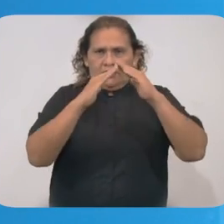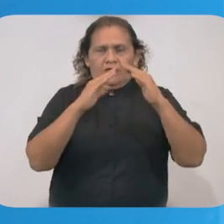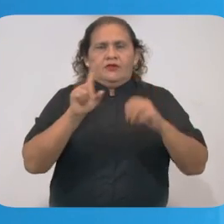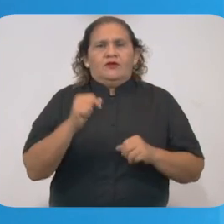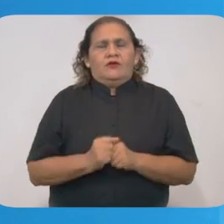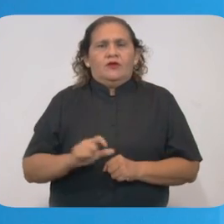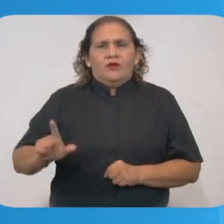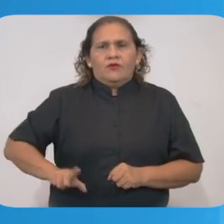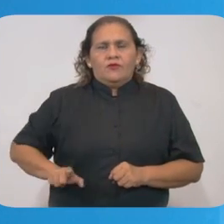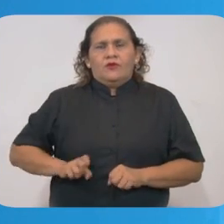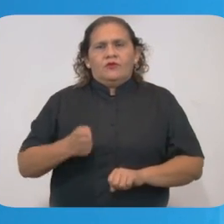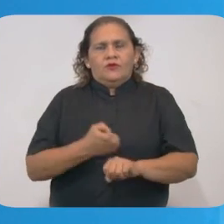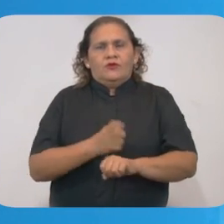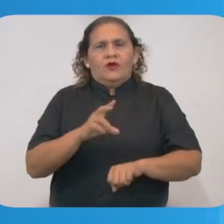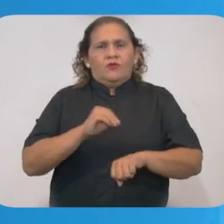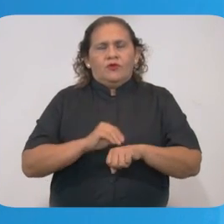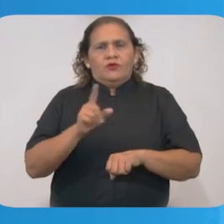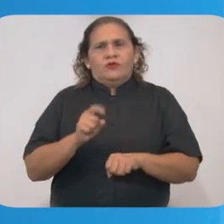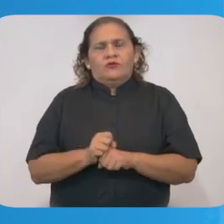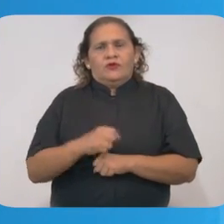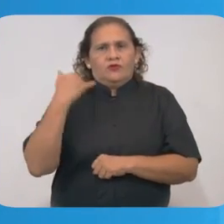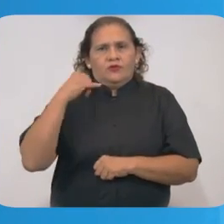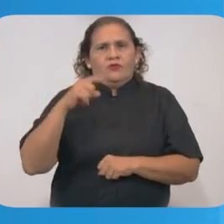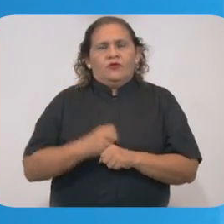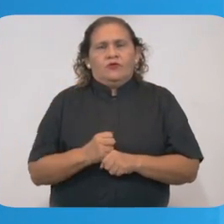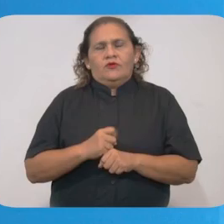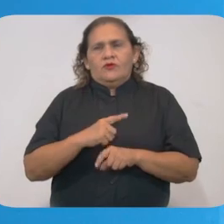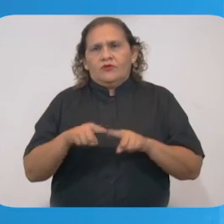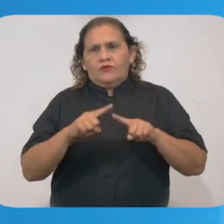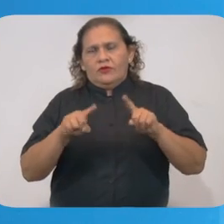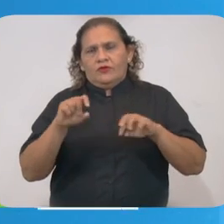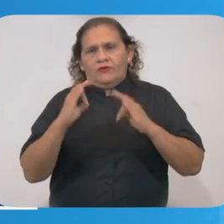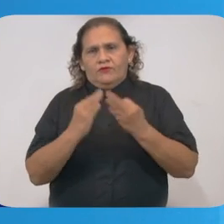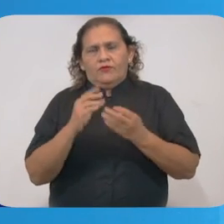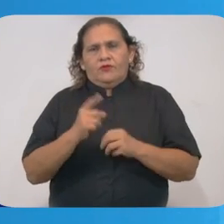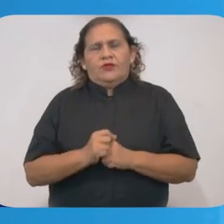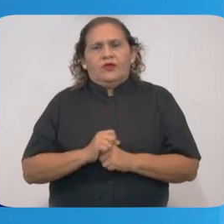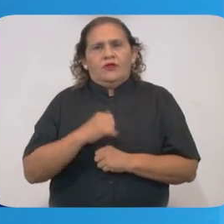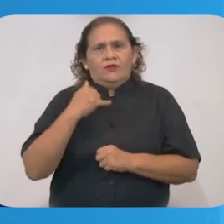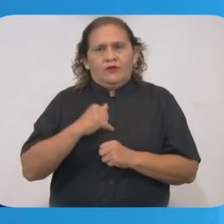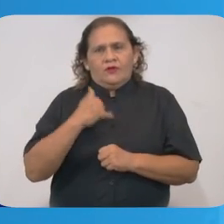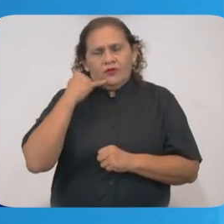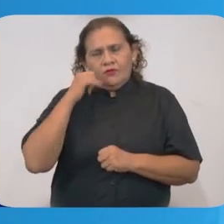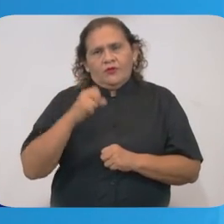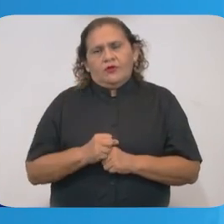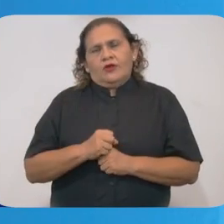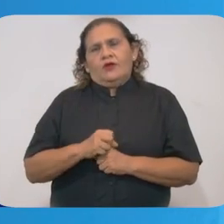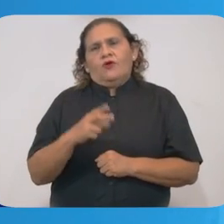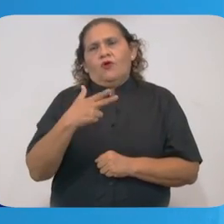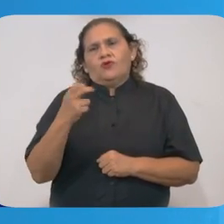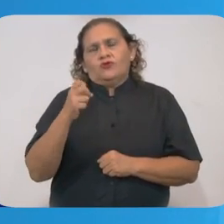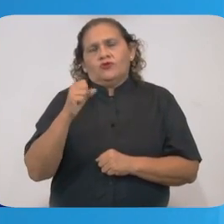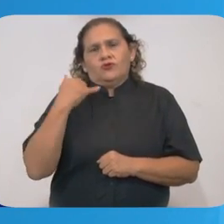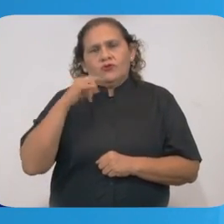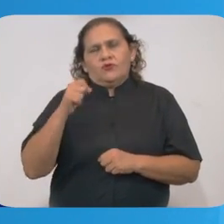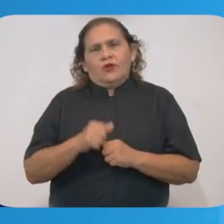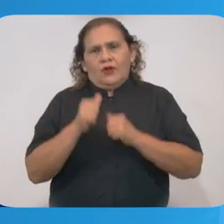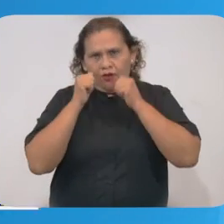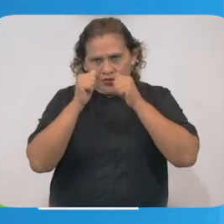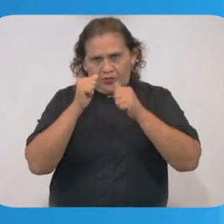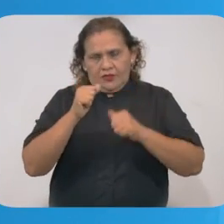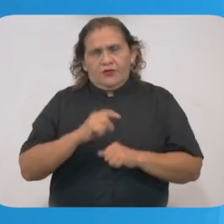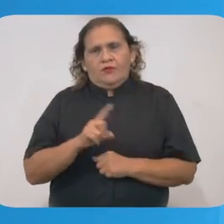El Gobierno del Estado ha puesto a disposición de los yucatecos diversos canales. La línea telefónica 800 Yucatán atiende en español y en